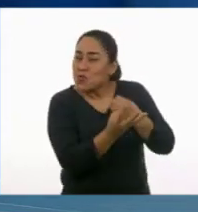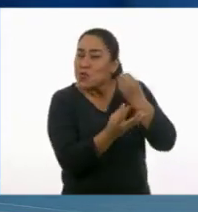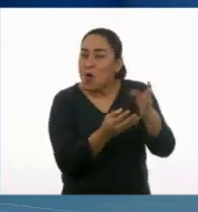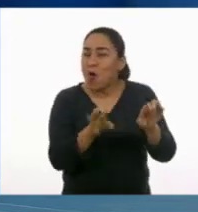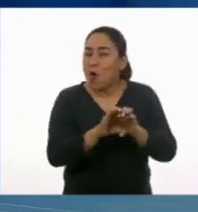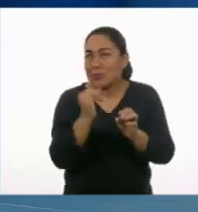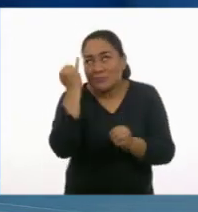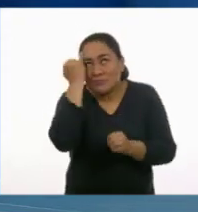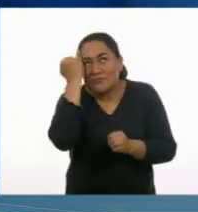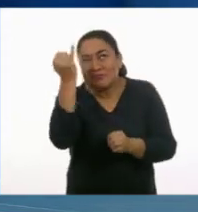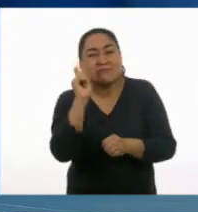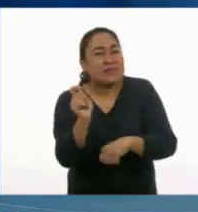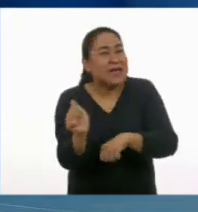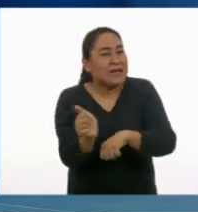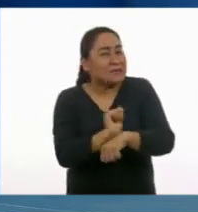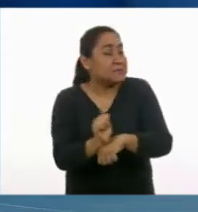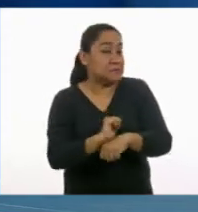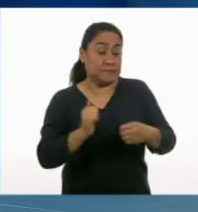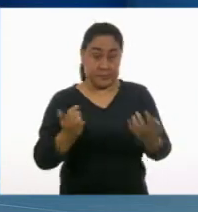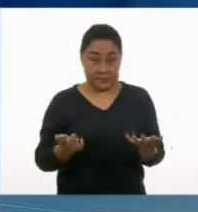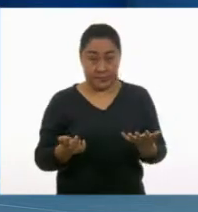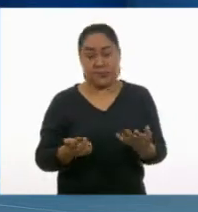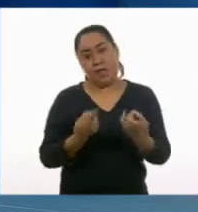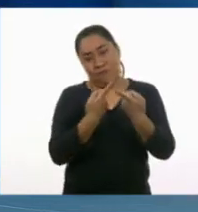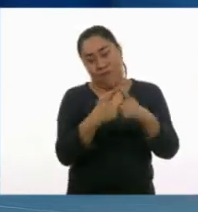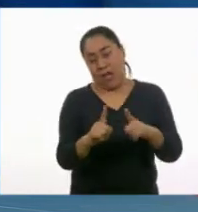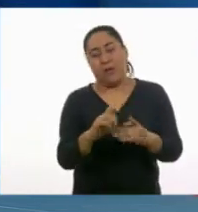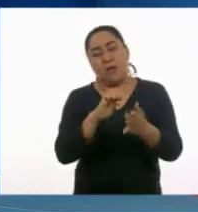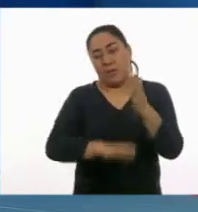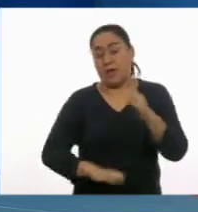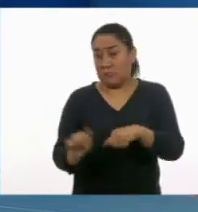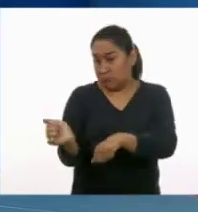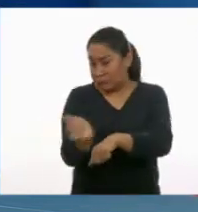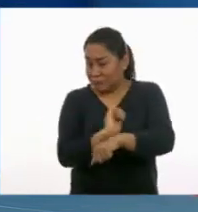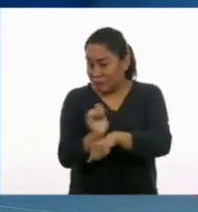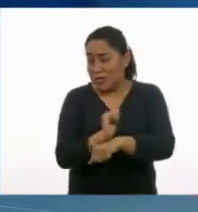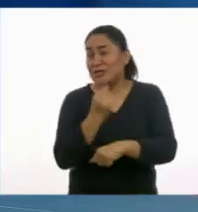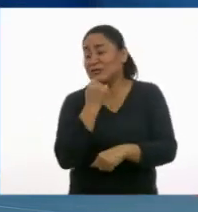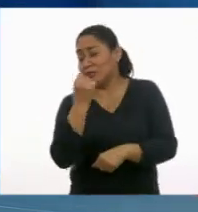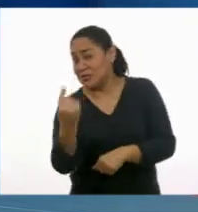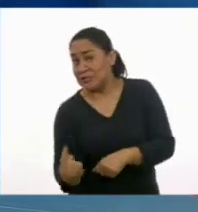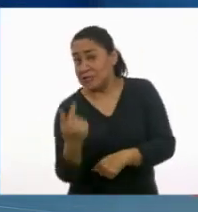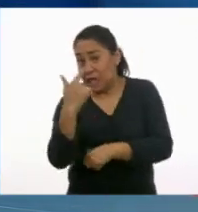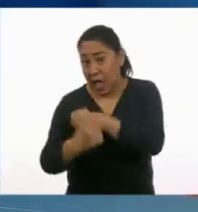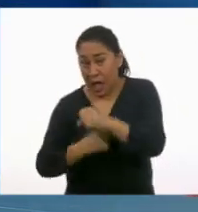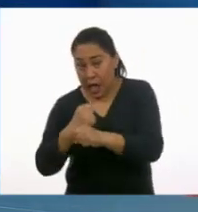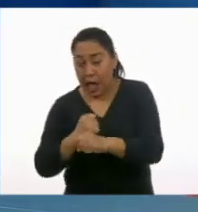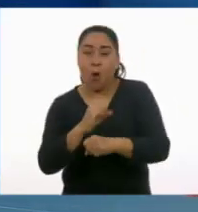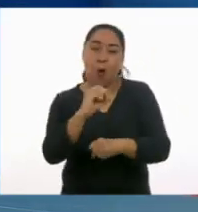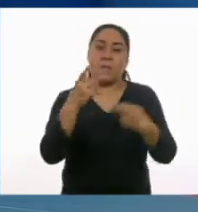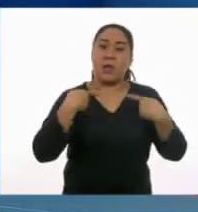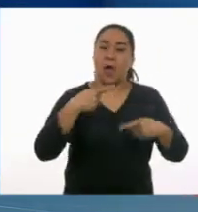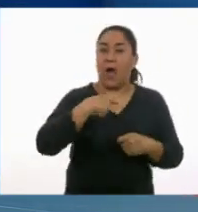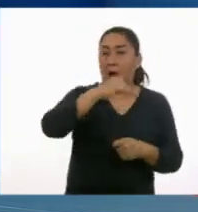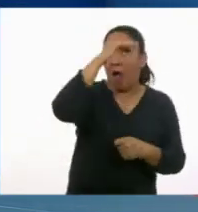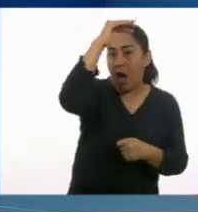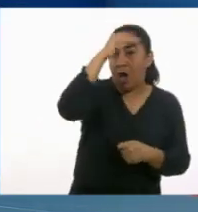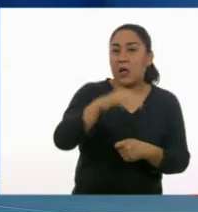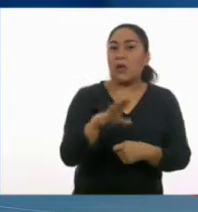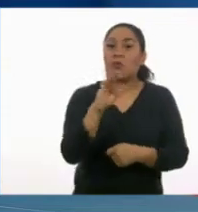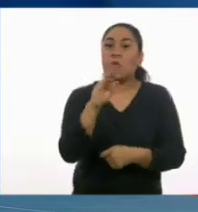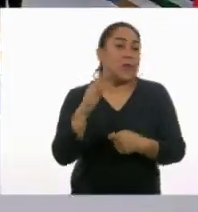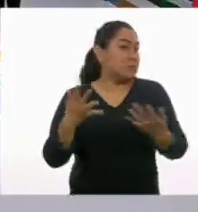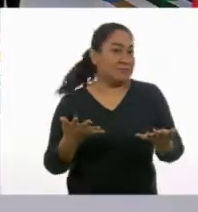saber, por ejemplo, no es igual actuar a un niño de 7 años que a una persona mayor, pues, de 90,